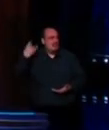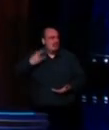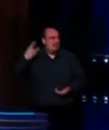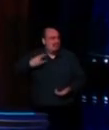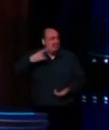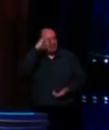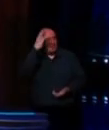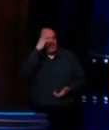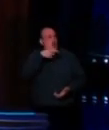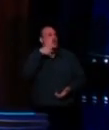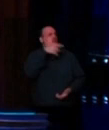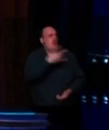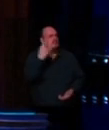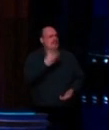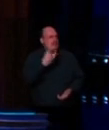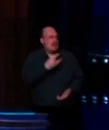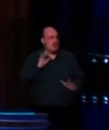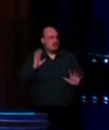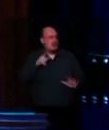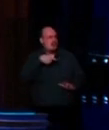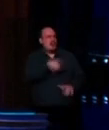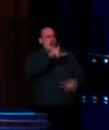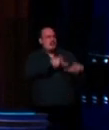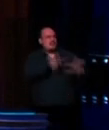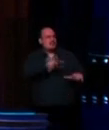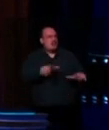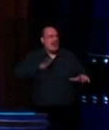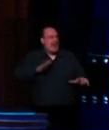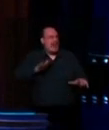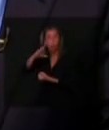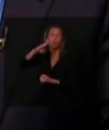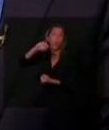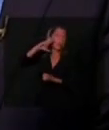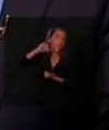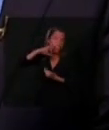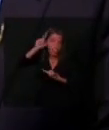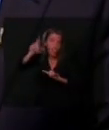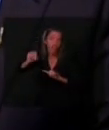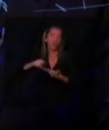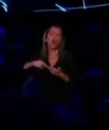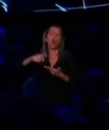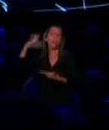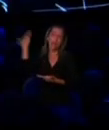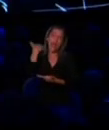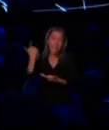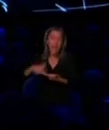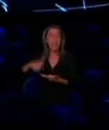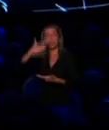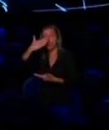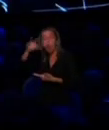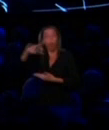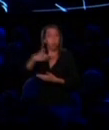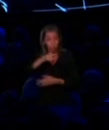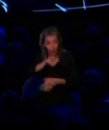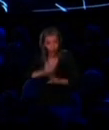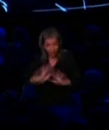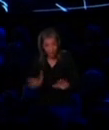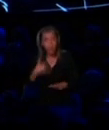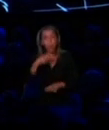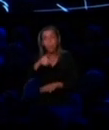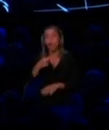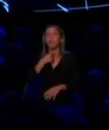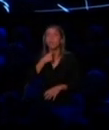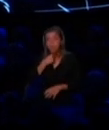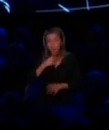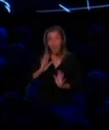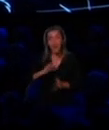términos televisivos, porque en cuestión de propuestas se habló poco. De todas maneras, las propuestas,